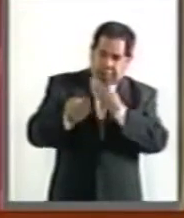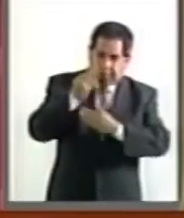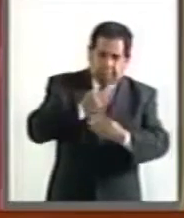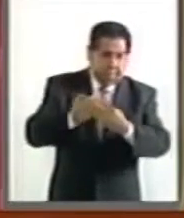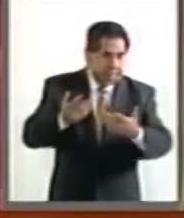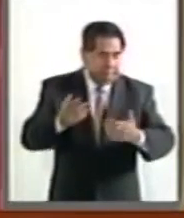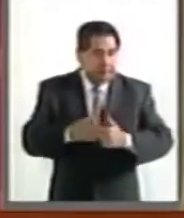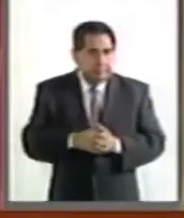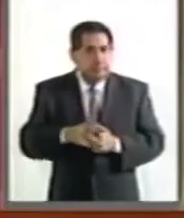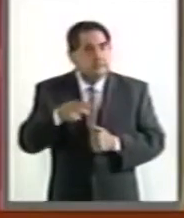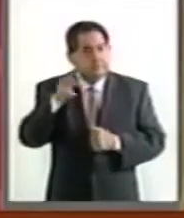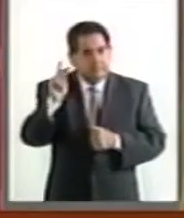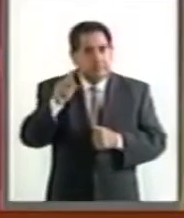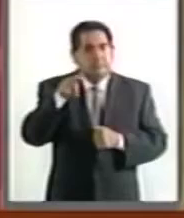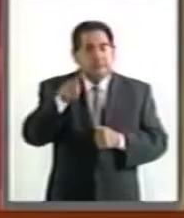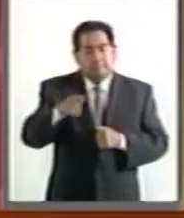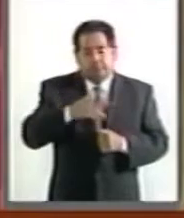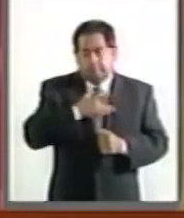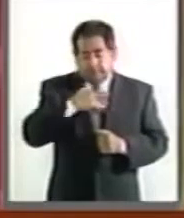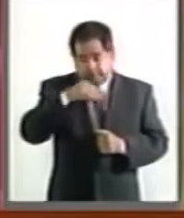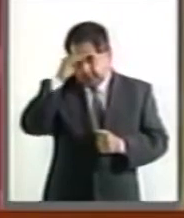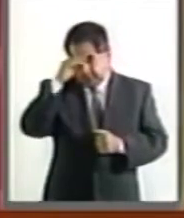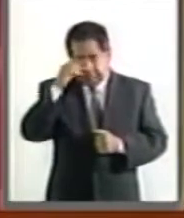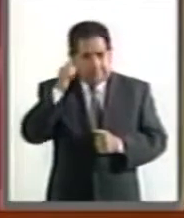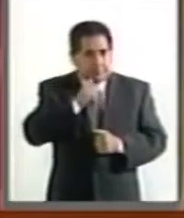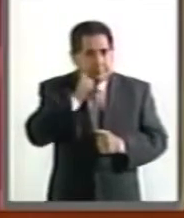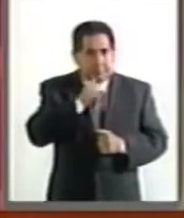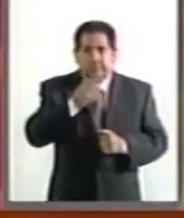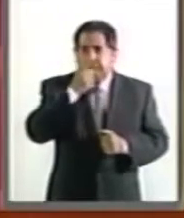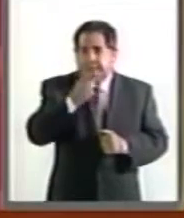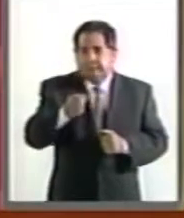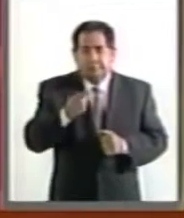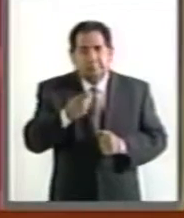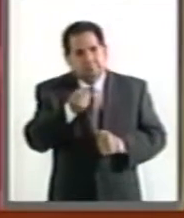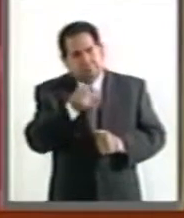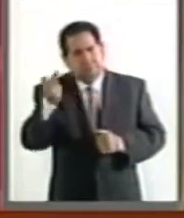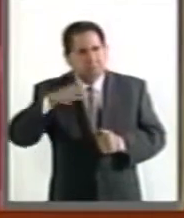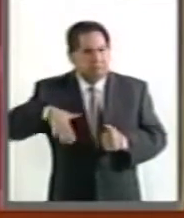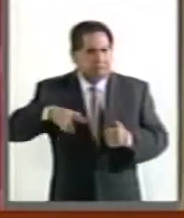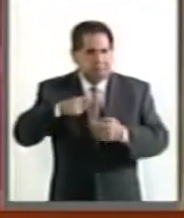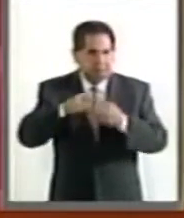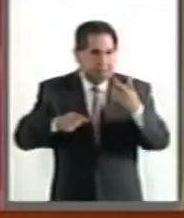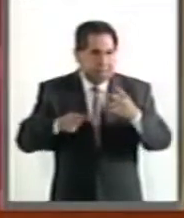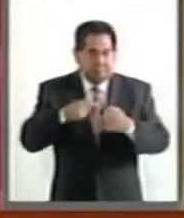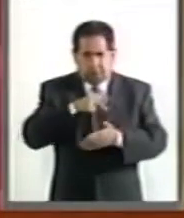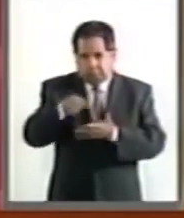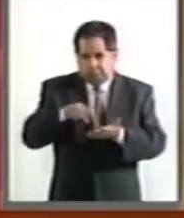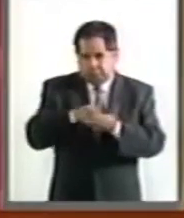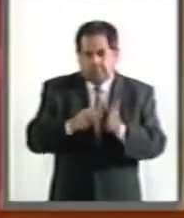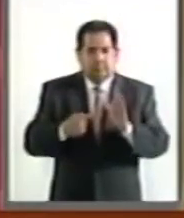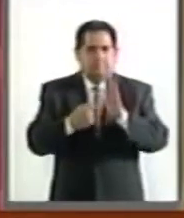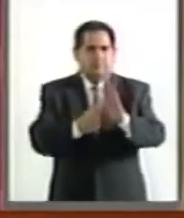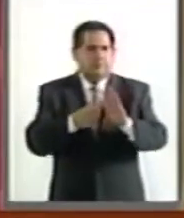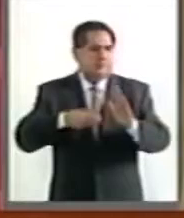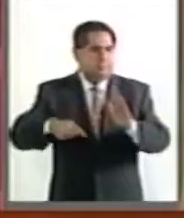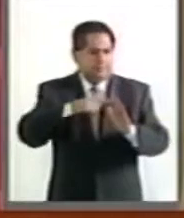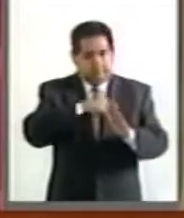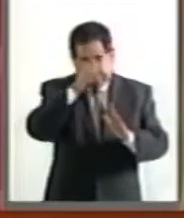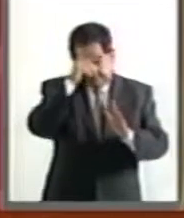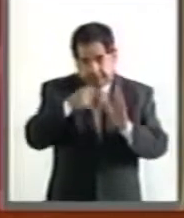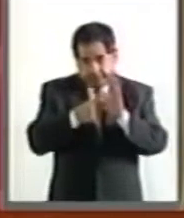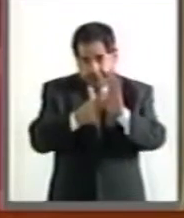Social. Sin embargo, me parece, y lo hemos dicho siempre en otras ocasiones en que hemos presentado estos puntos de